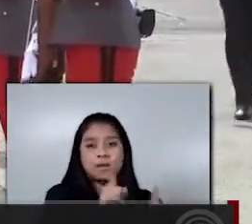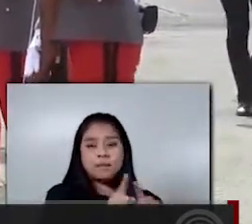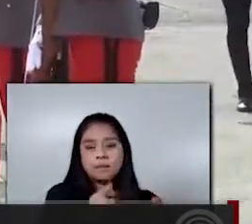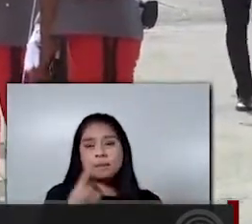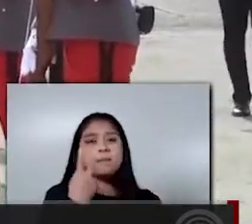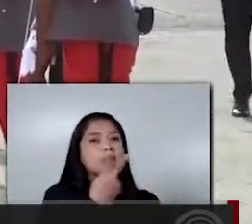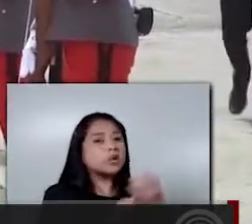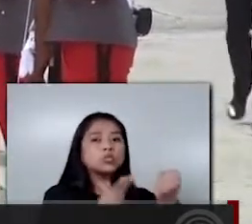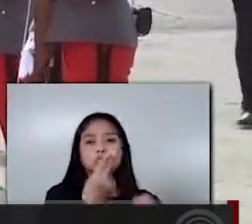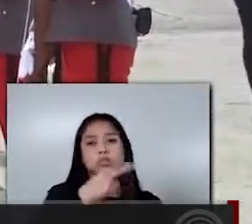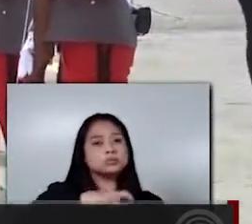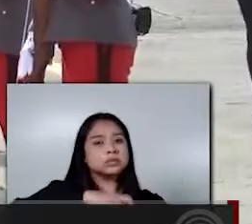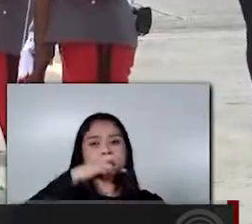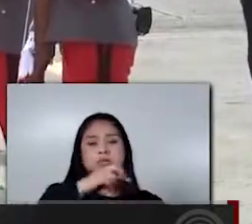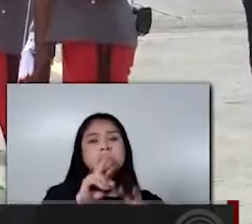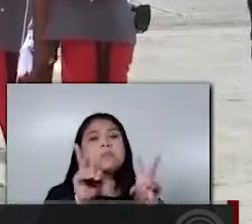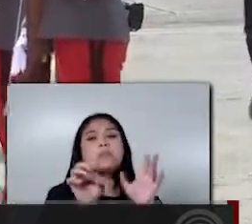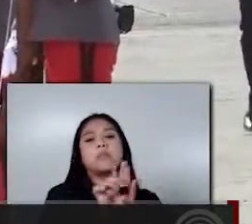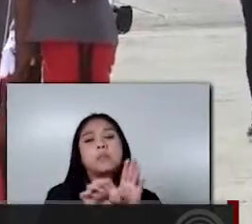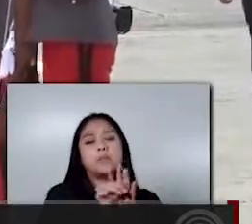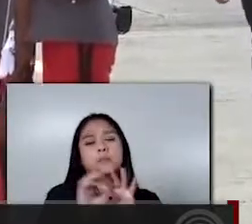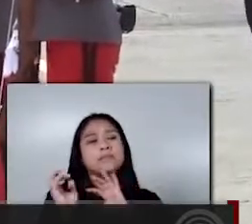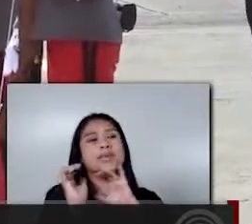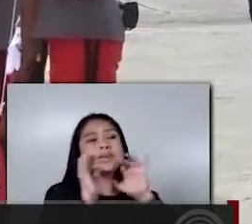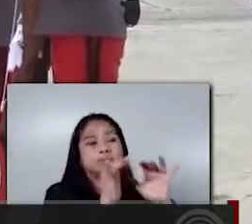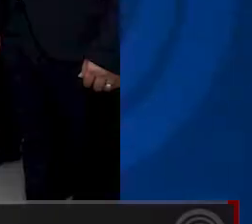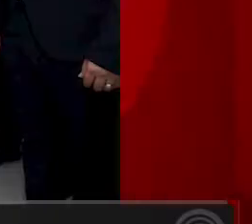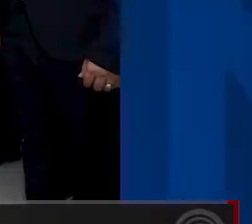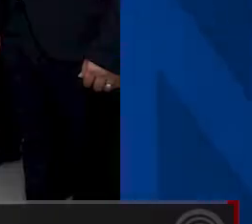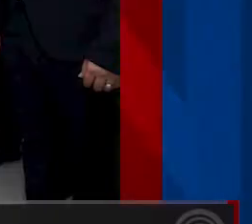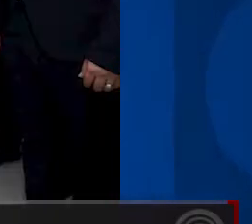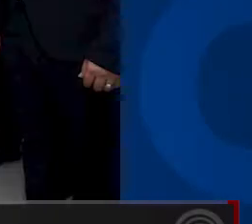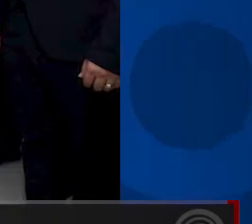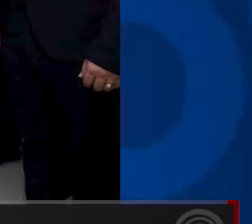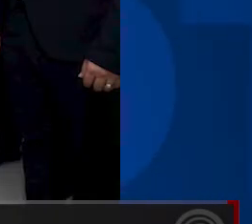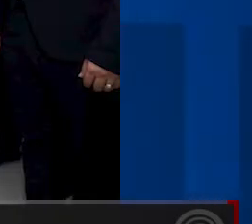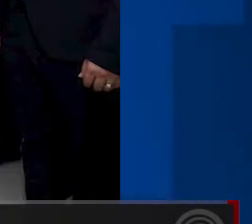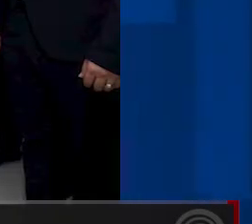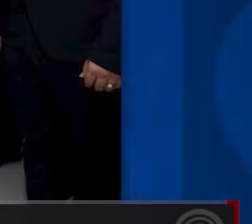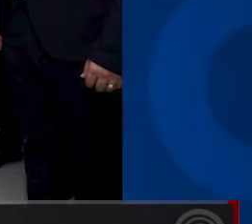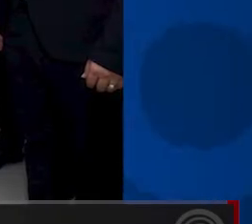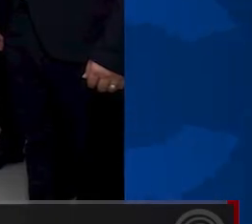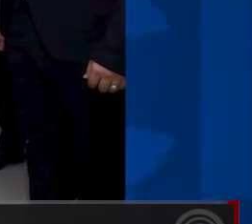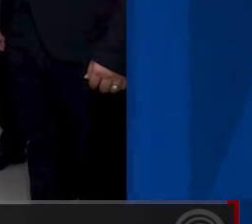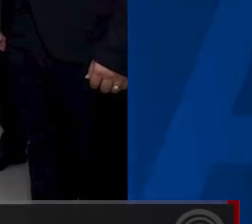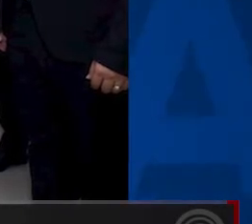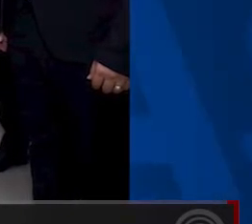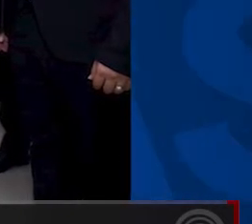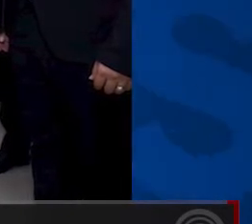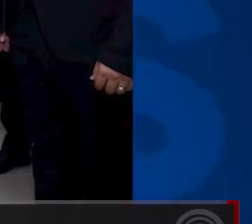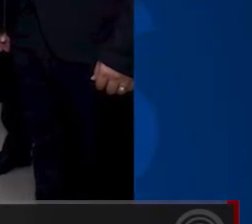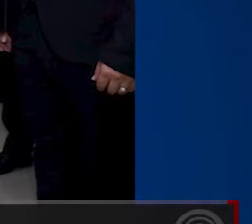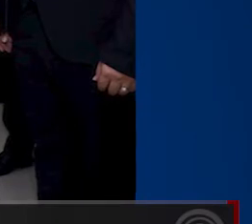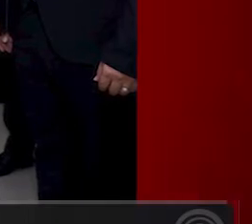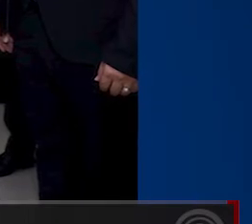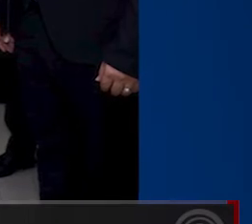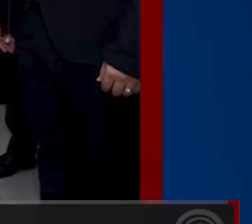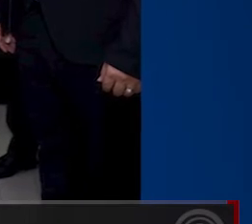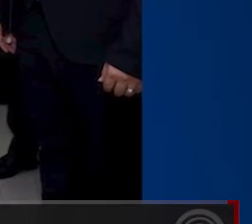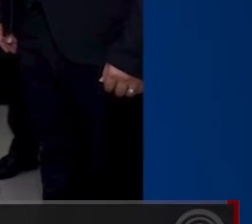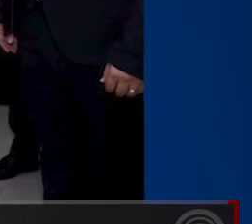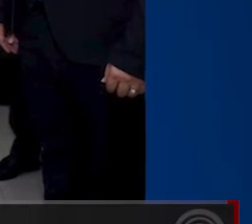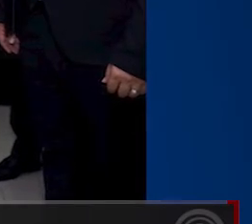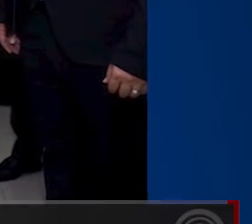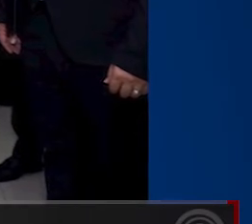que cada mandatario junto a su comitiva participen en una cena en donde se continuarán abordando diferentes temas. Según la agenda del mandatario mexicano,